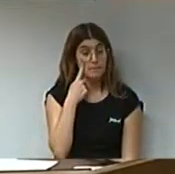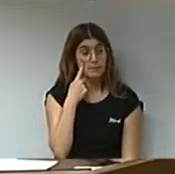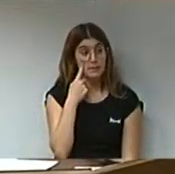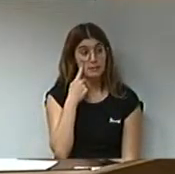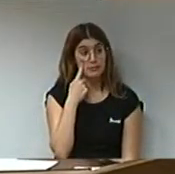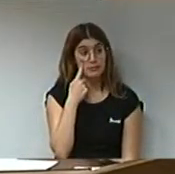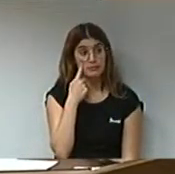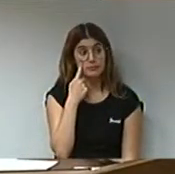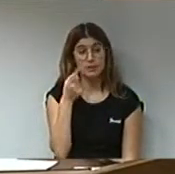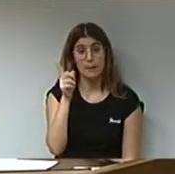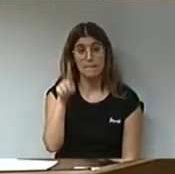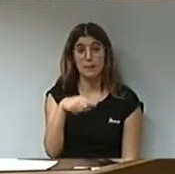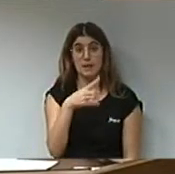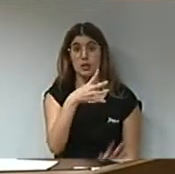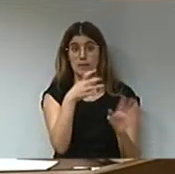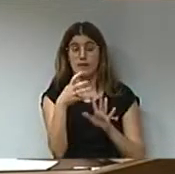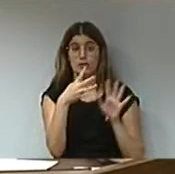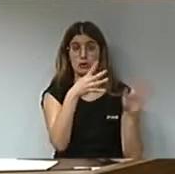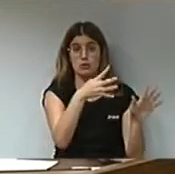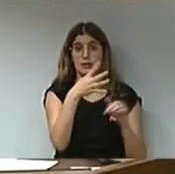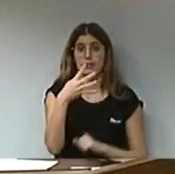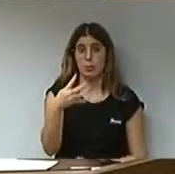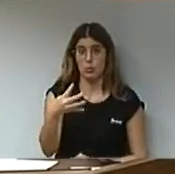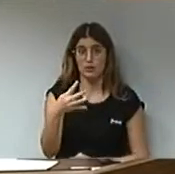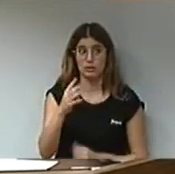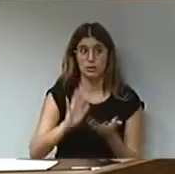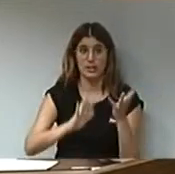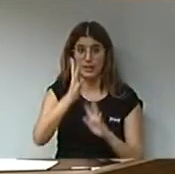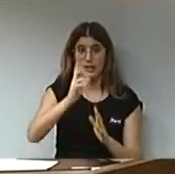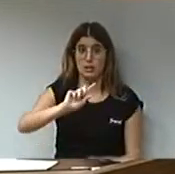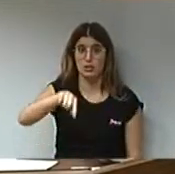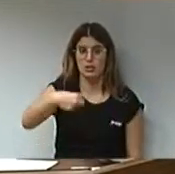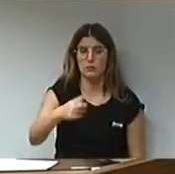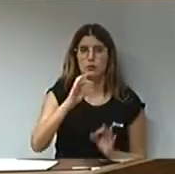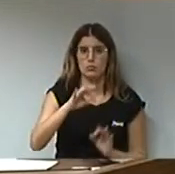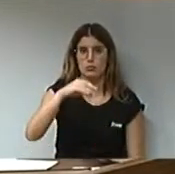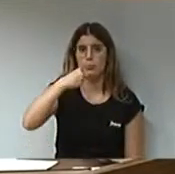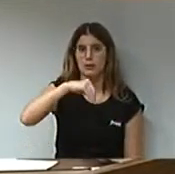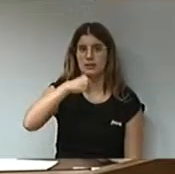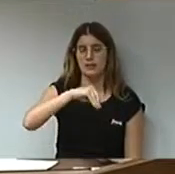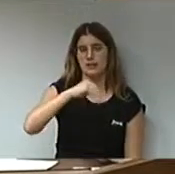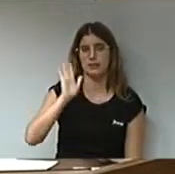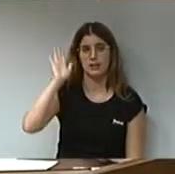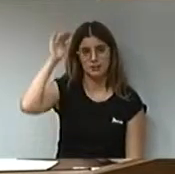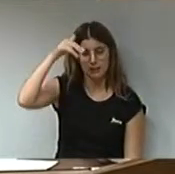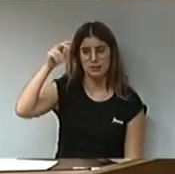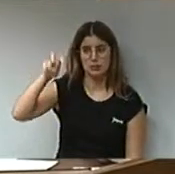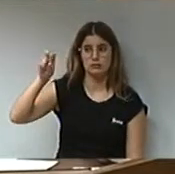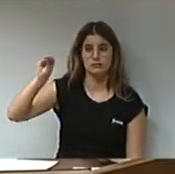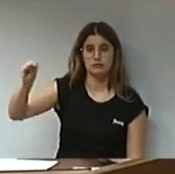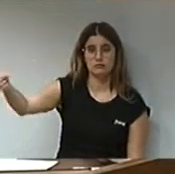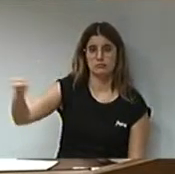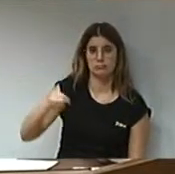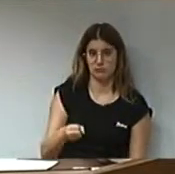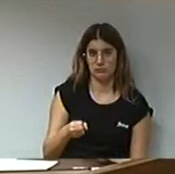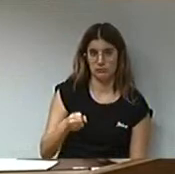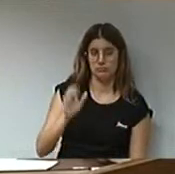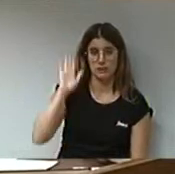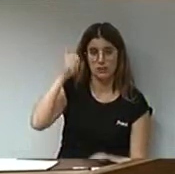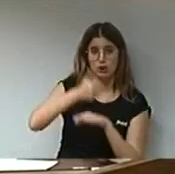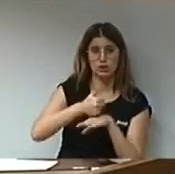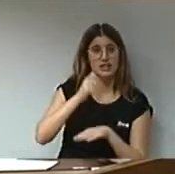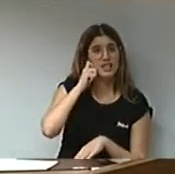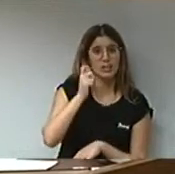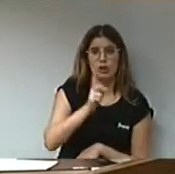en 1994, tras los incendios, debió ser el presidente de la Generalitat quien compareciera en el Scorch y no el conseller. ¿Sabe quién dijo